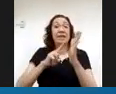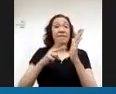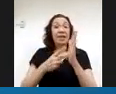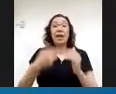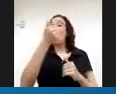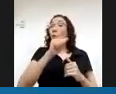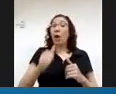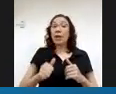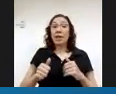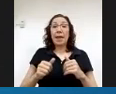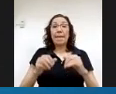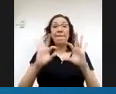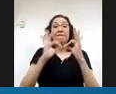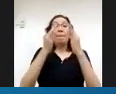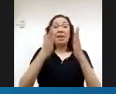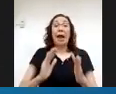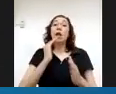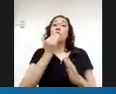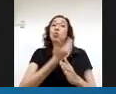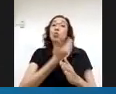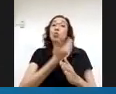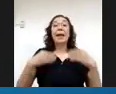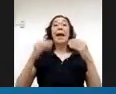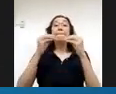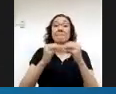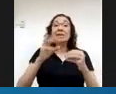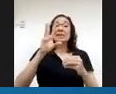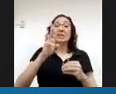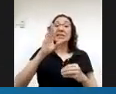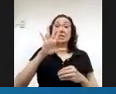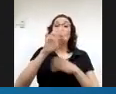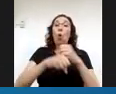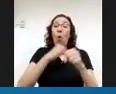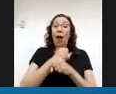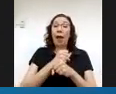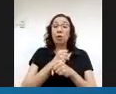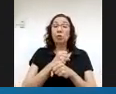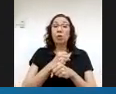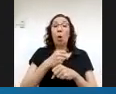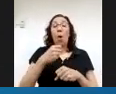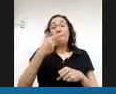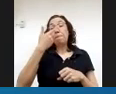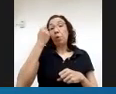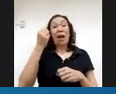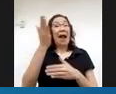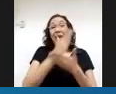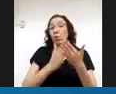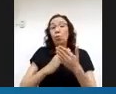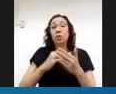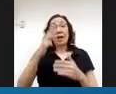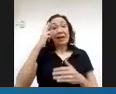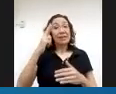cualquier familiar nuestro mayor de 65 años que por A o B motivo aún no